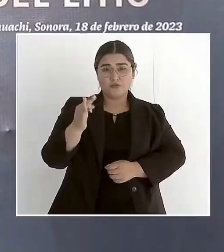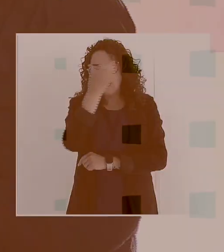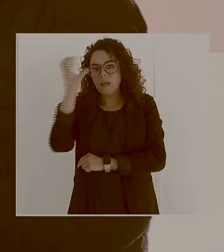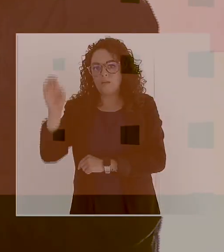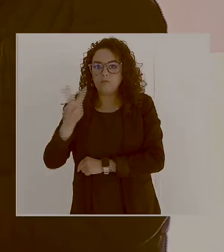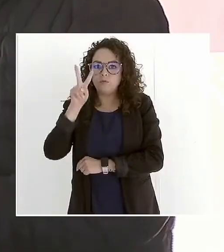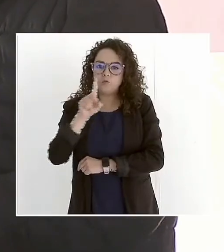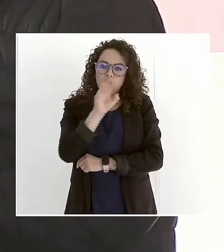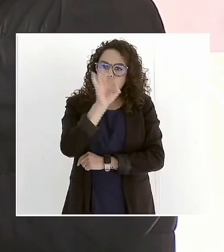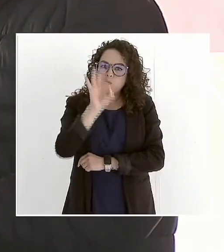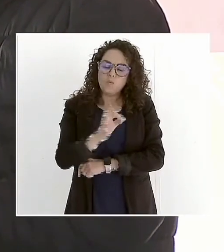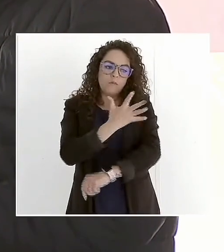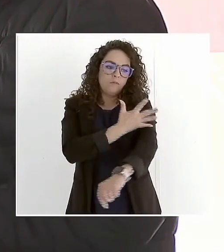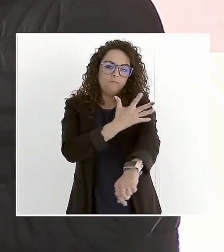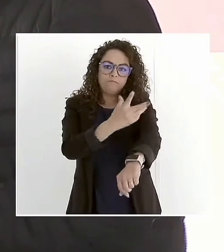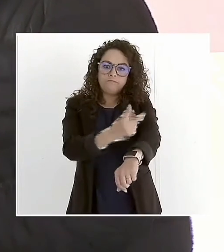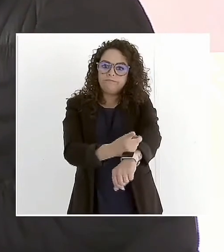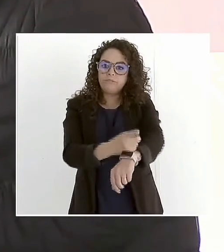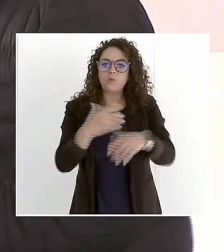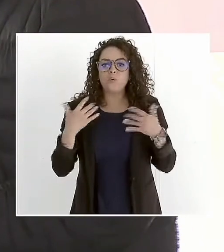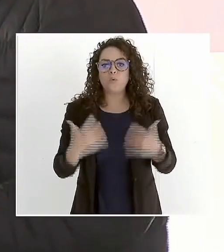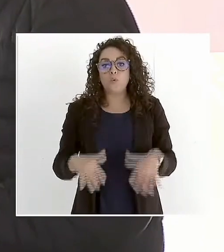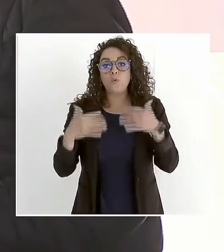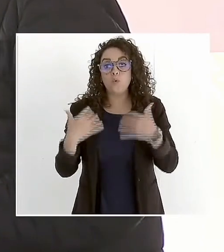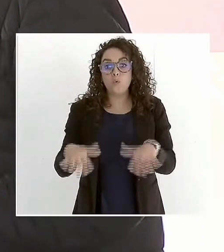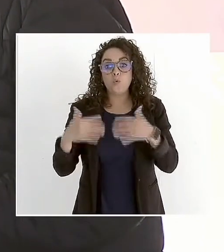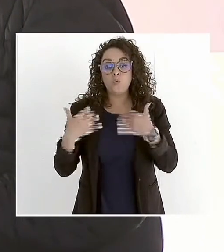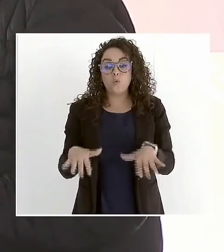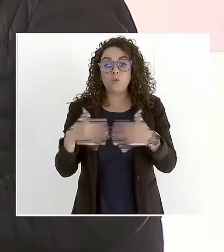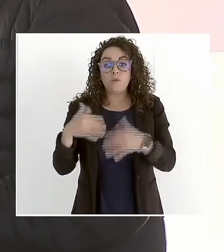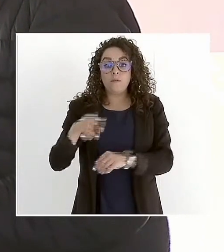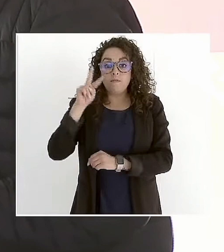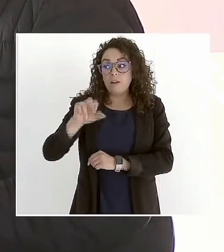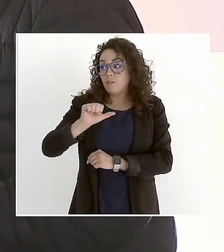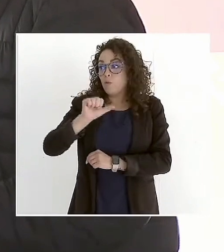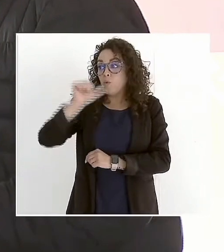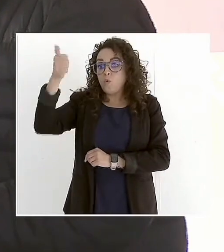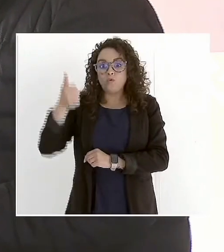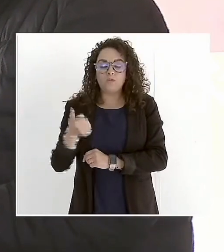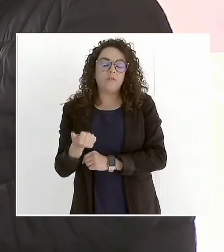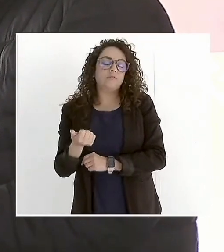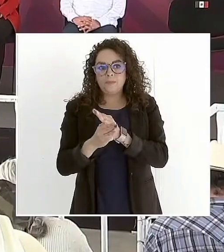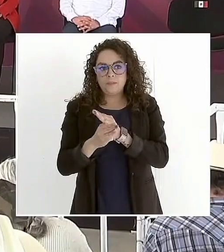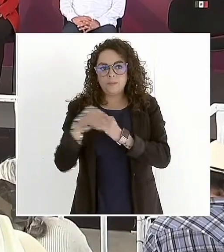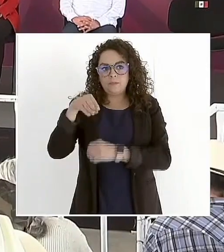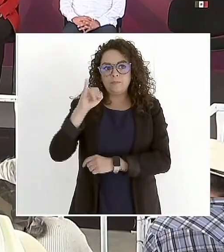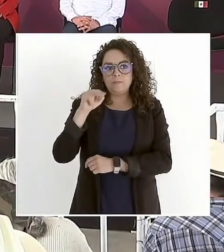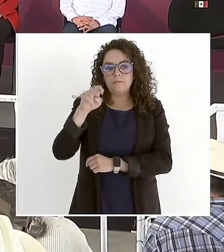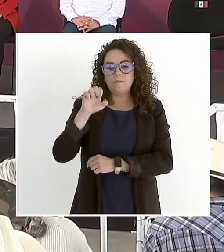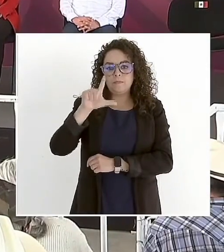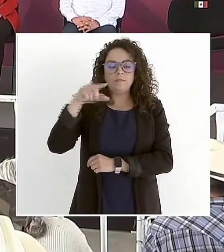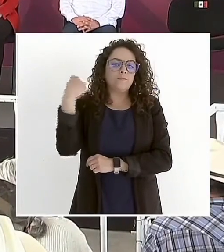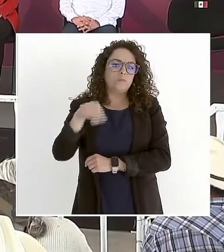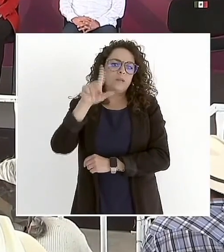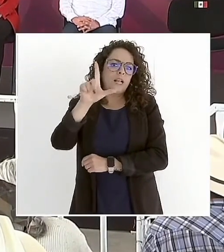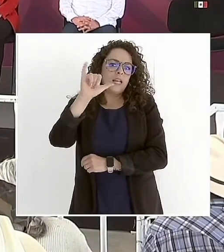energía el mandatario advirtió que de inmediato llega al desafío tecnológico porque a diferencia de los yacimientos de litio en Bolivia